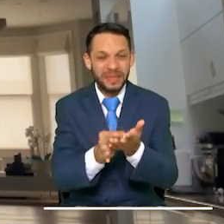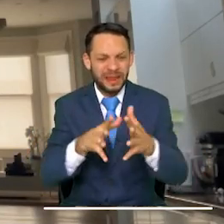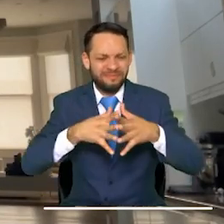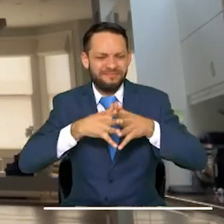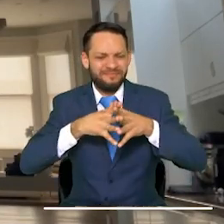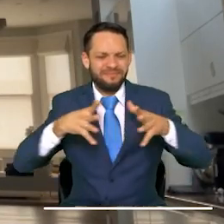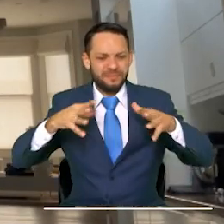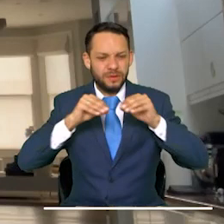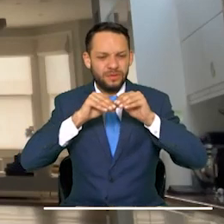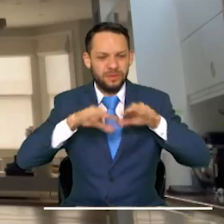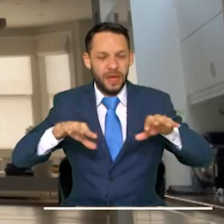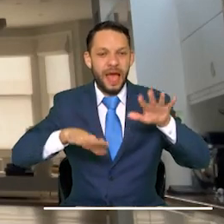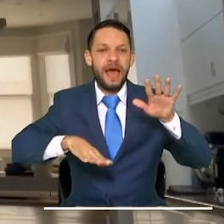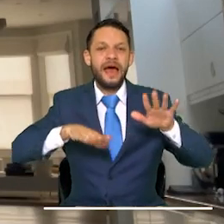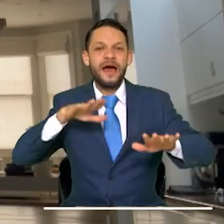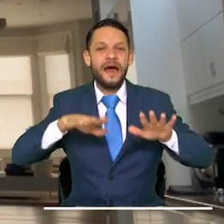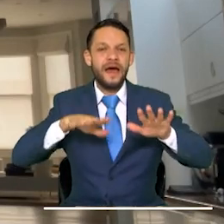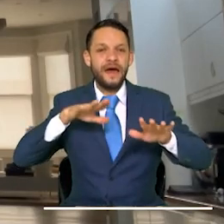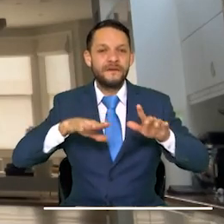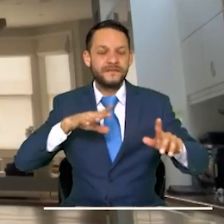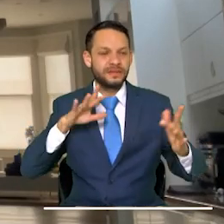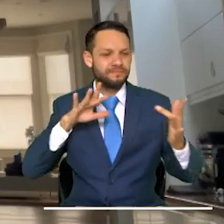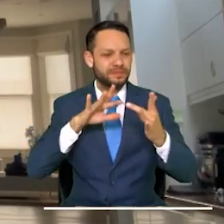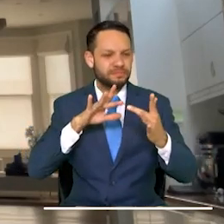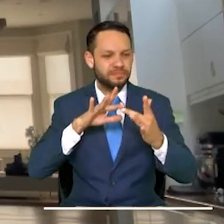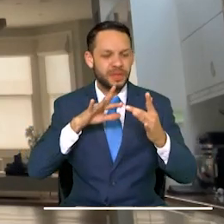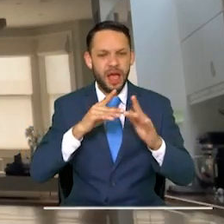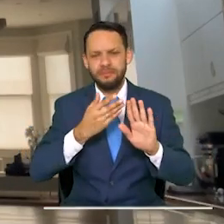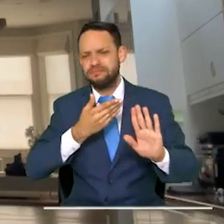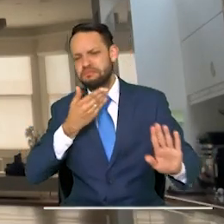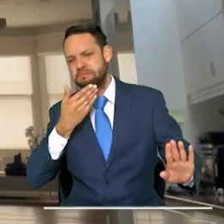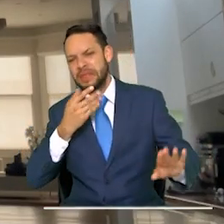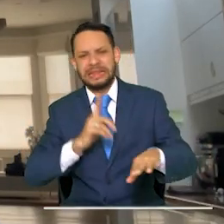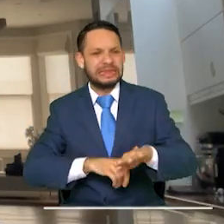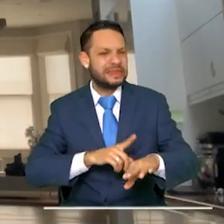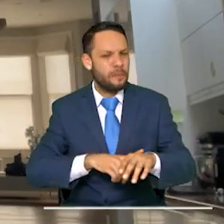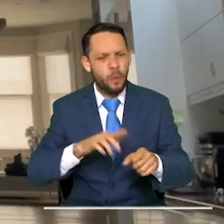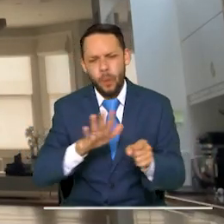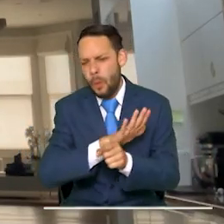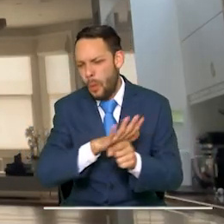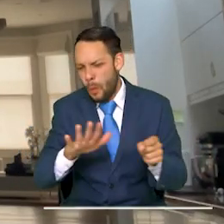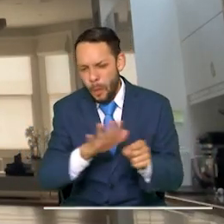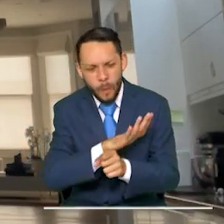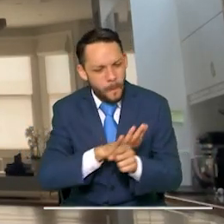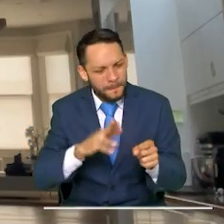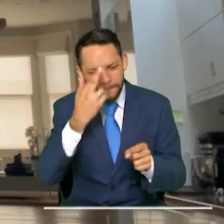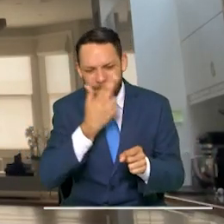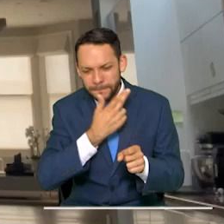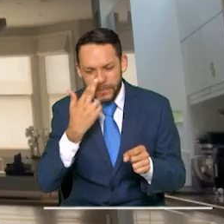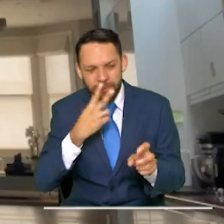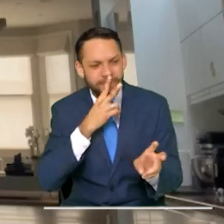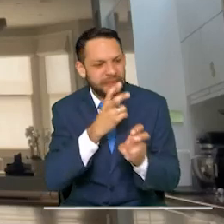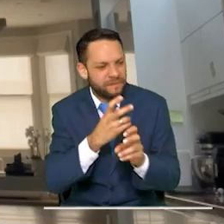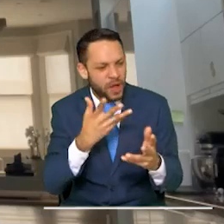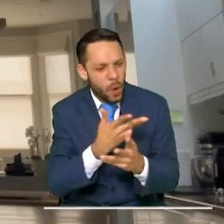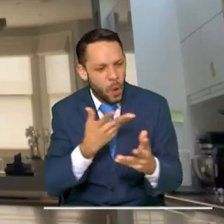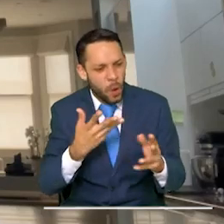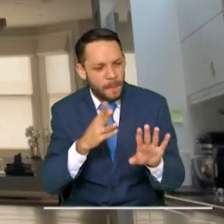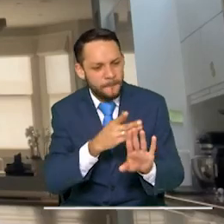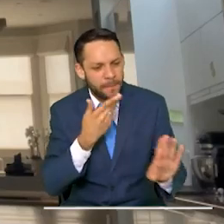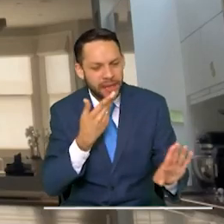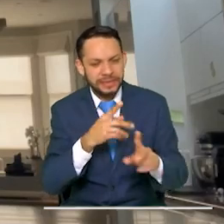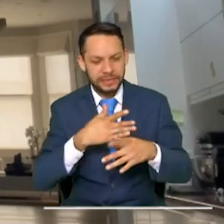nos aleja de nuestro centro, de nuestra conexión, de lo que realmente es valioso y esencial, que es nuestra